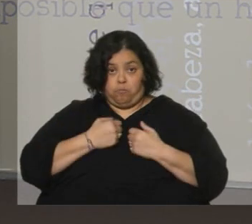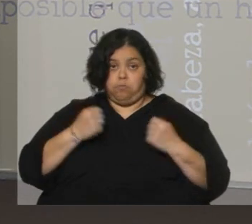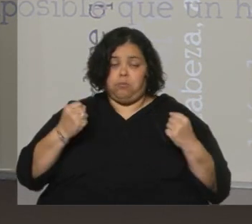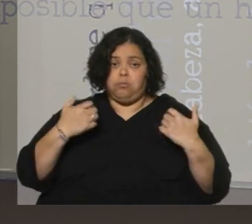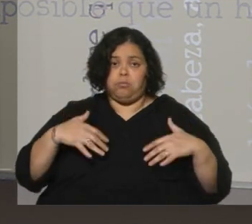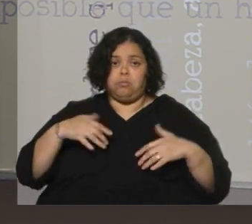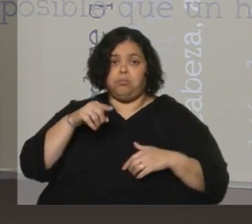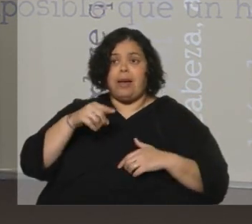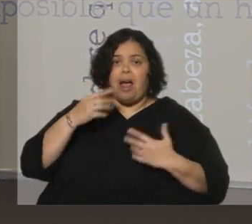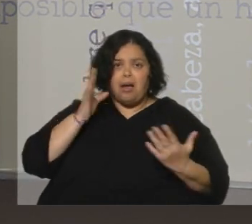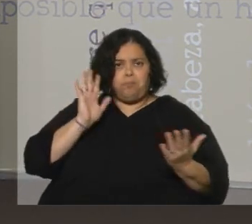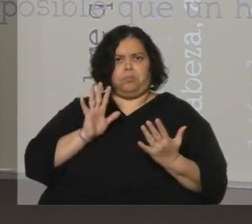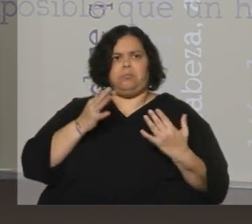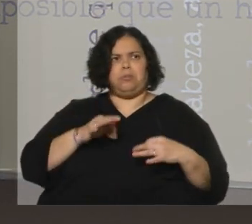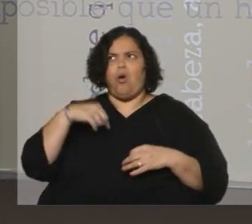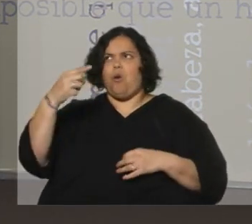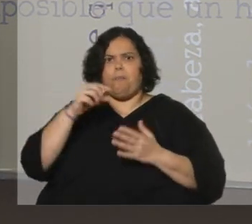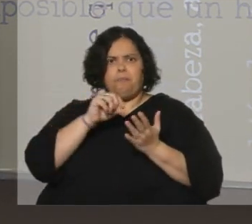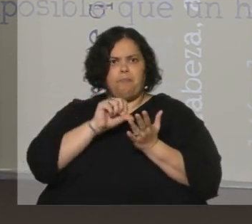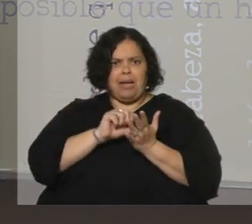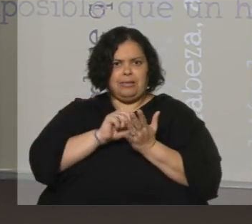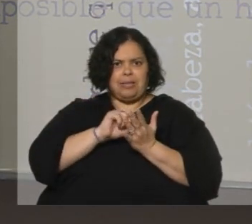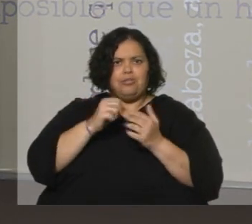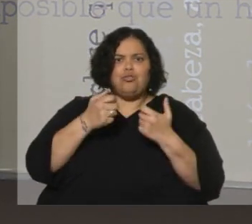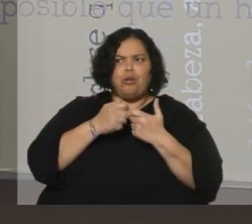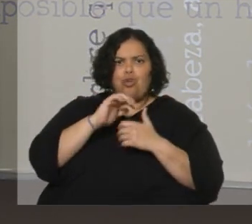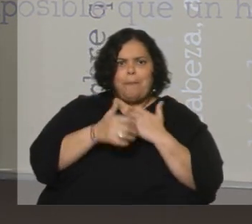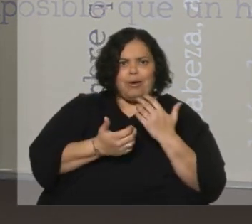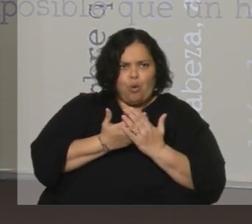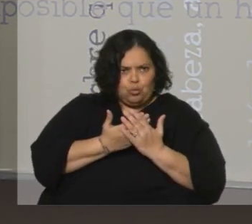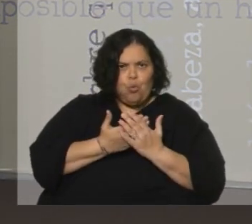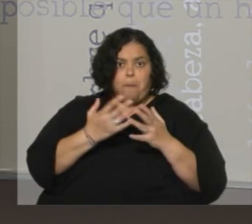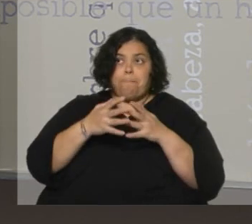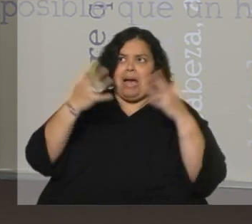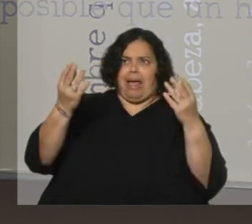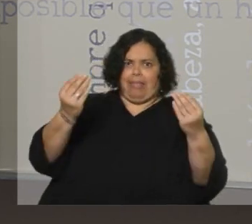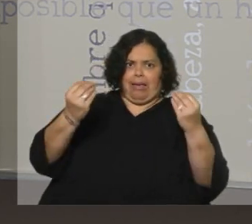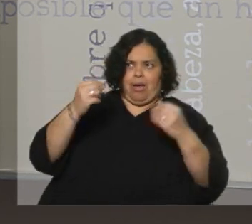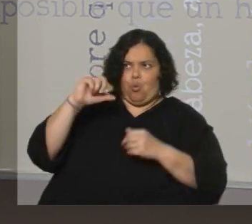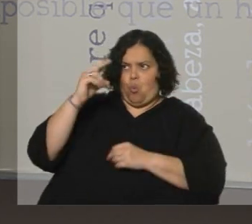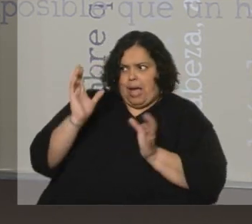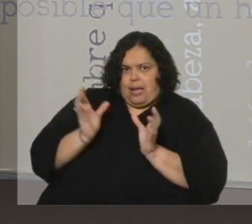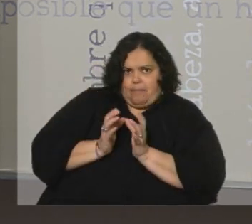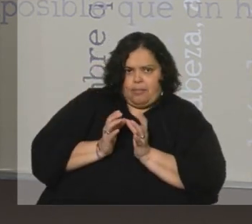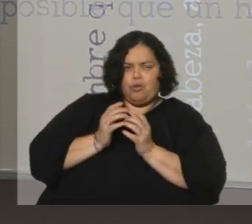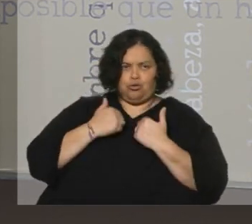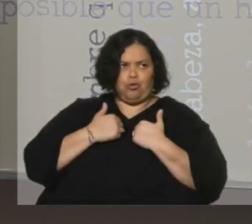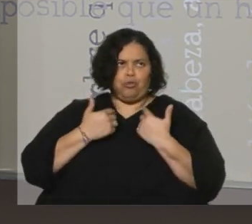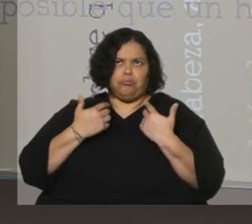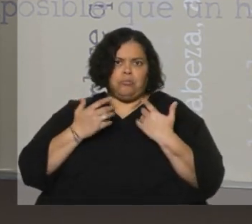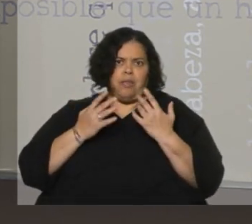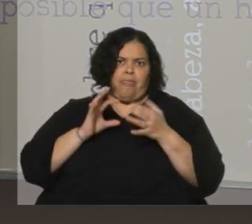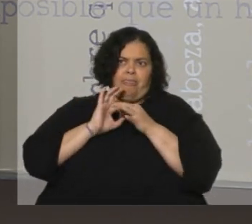casos de enfrentarse a nuestros países socios este muchísimo más grandes que nosotros y que también dependemos mucho en el comercio con ellos pues no nos